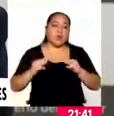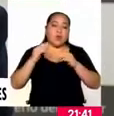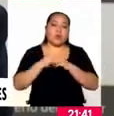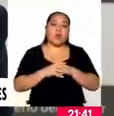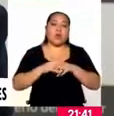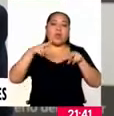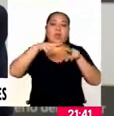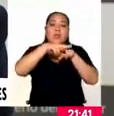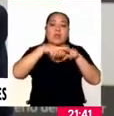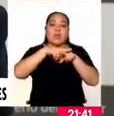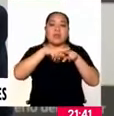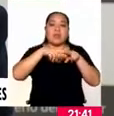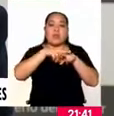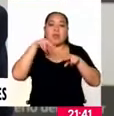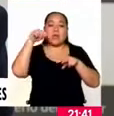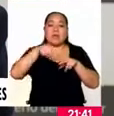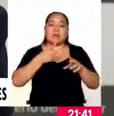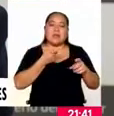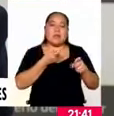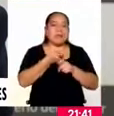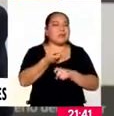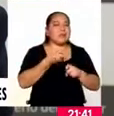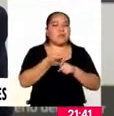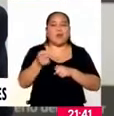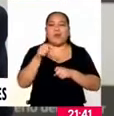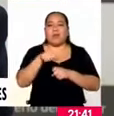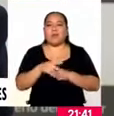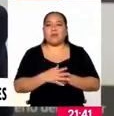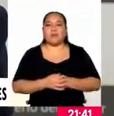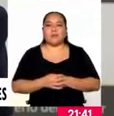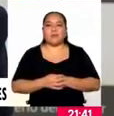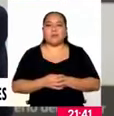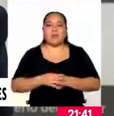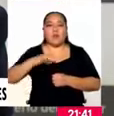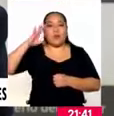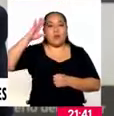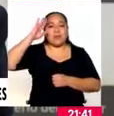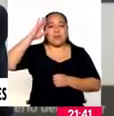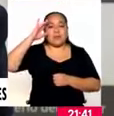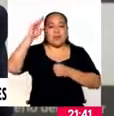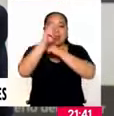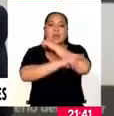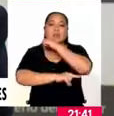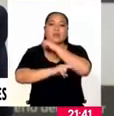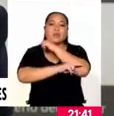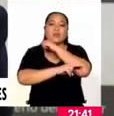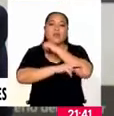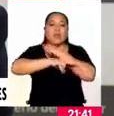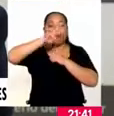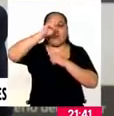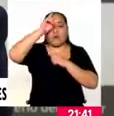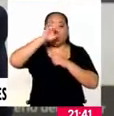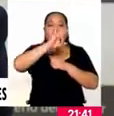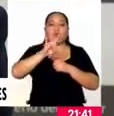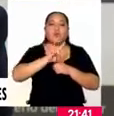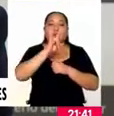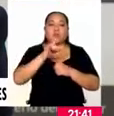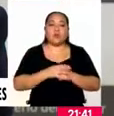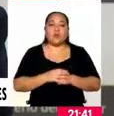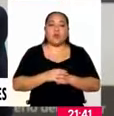última fue la más afectada. La Policía Nacional del Perú, utilizando su primer arma,